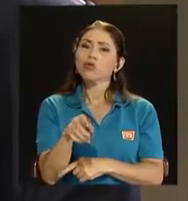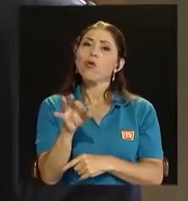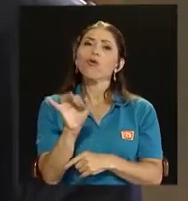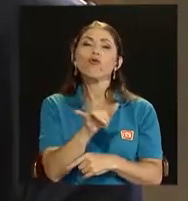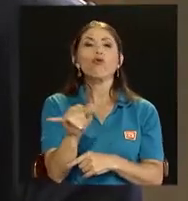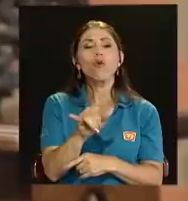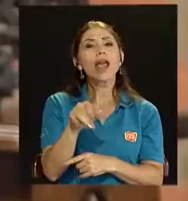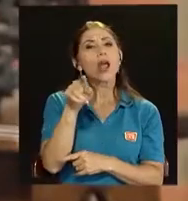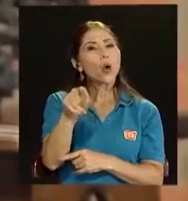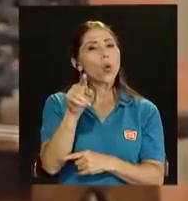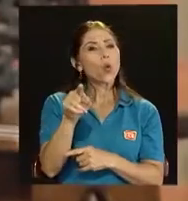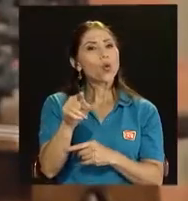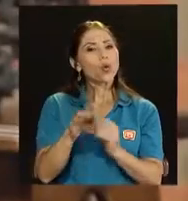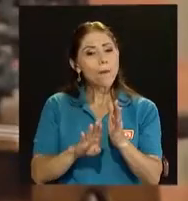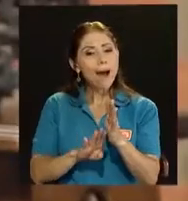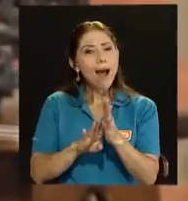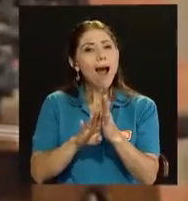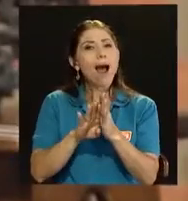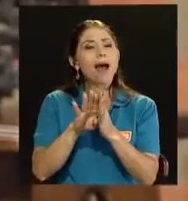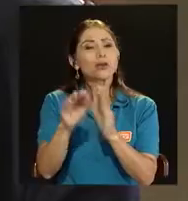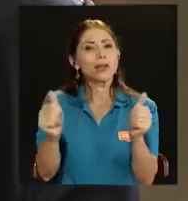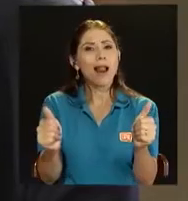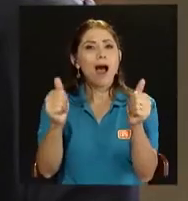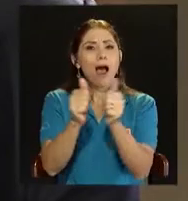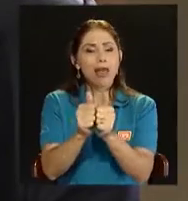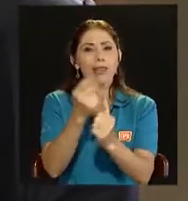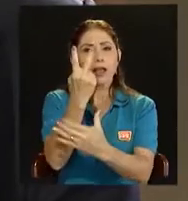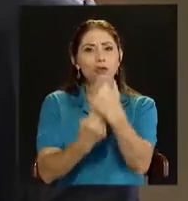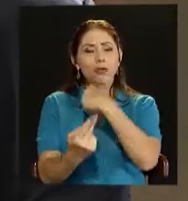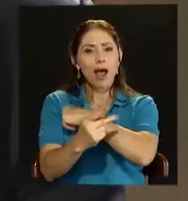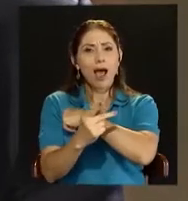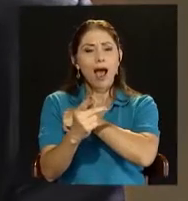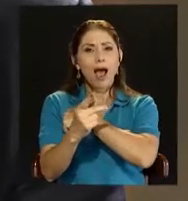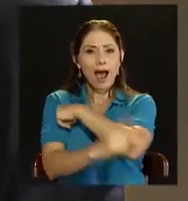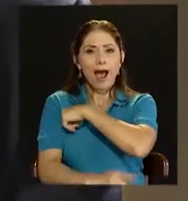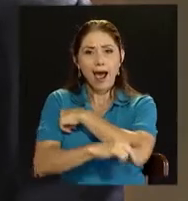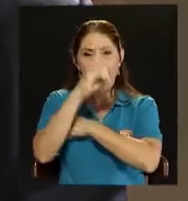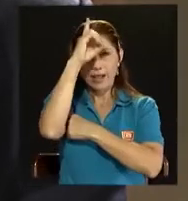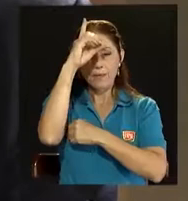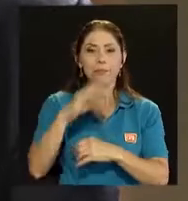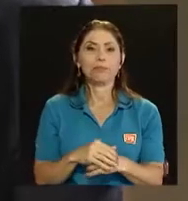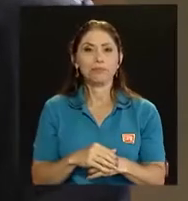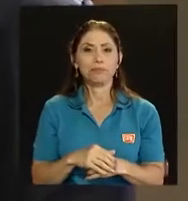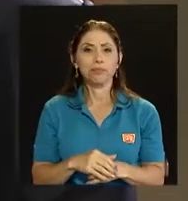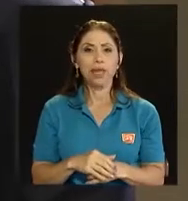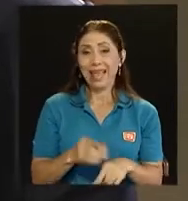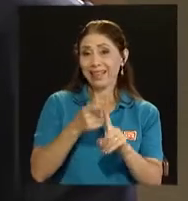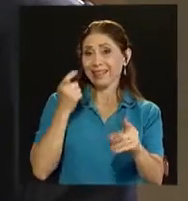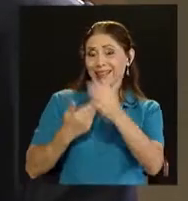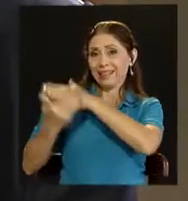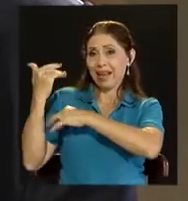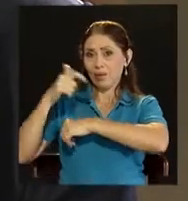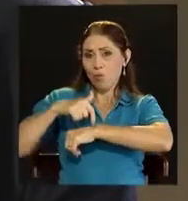détente entre las dos Alemanias. Pues y desde entonces Alemania